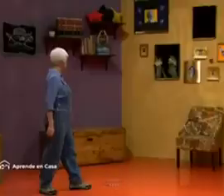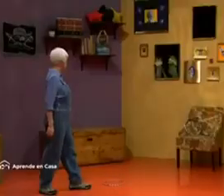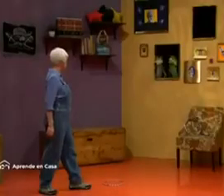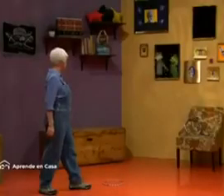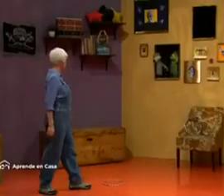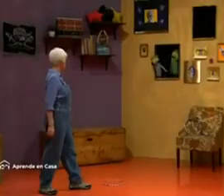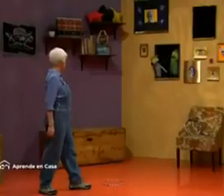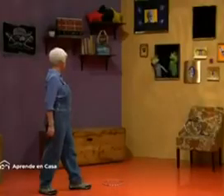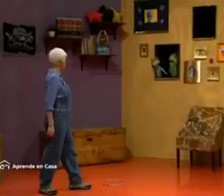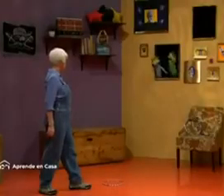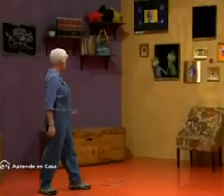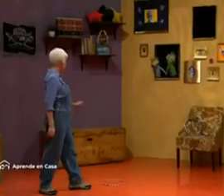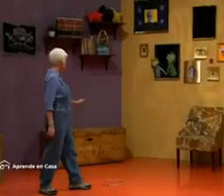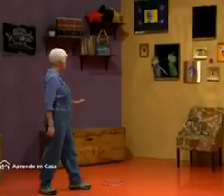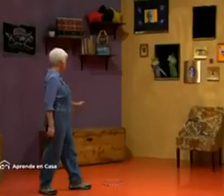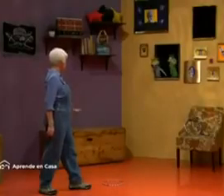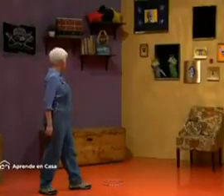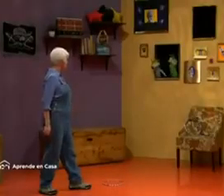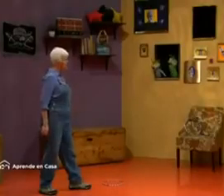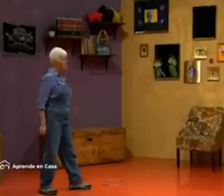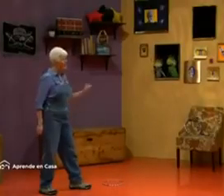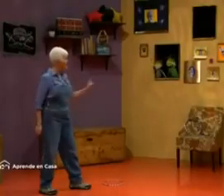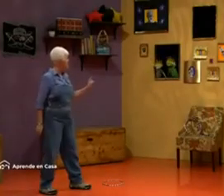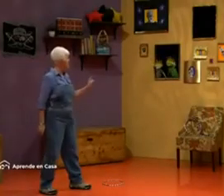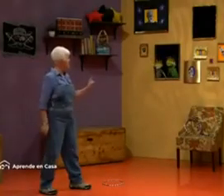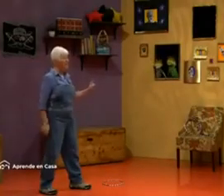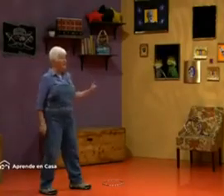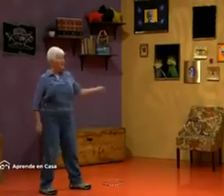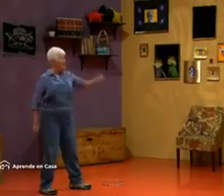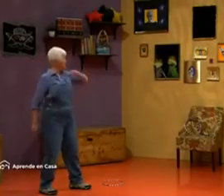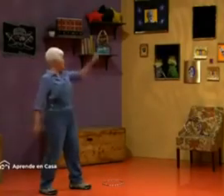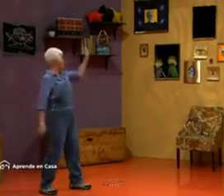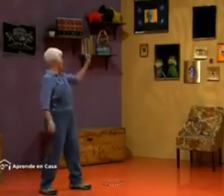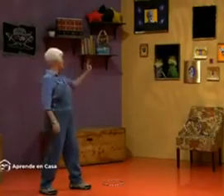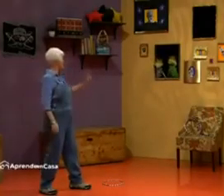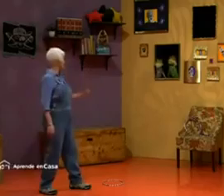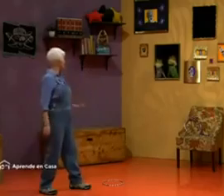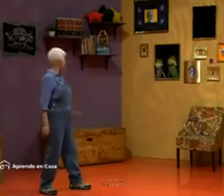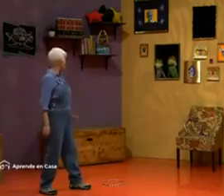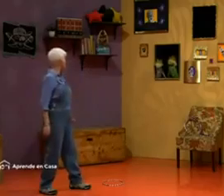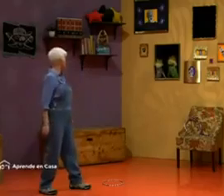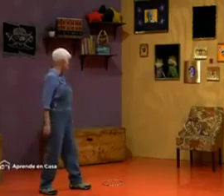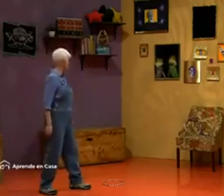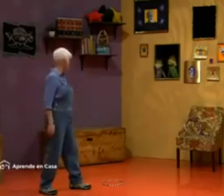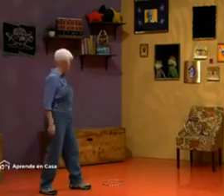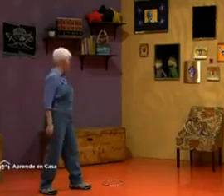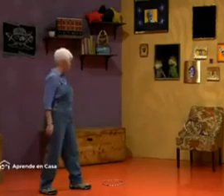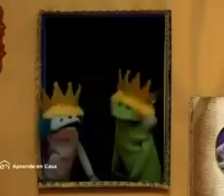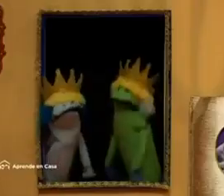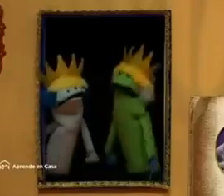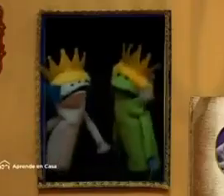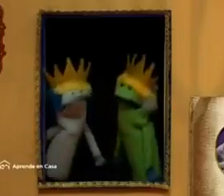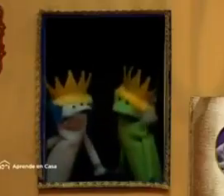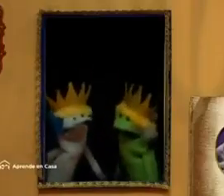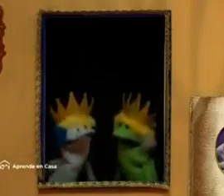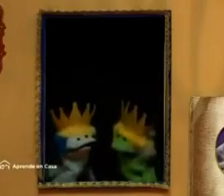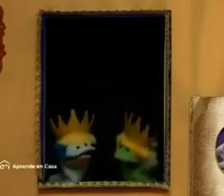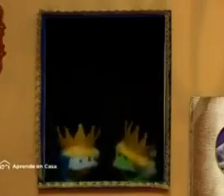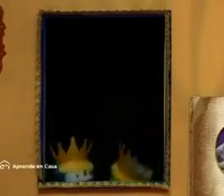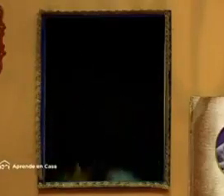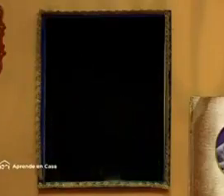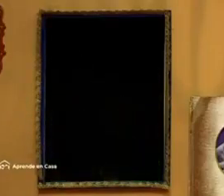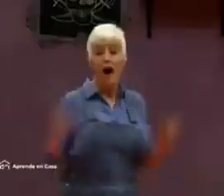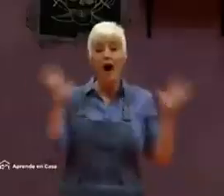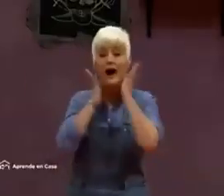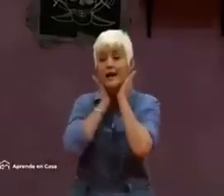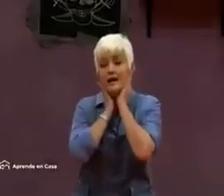prestas? ¡Sí, señor! ¡Ah, ya las vi! Entonces vayan a luchar con el invasor pirata. Taran, taran, taran, taran, taran, taran,